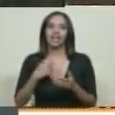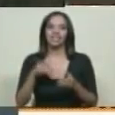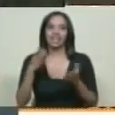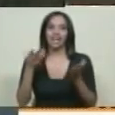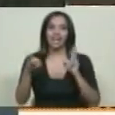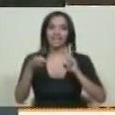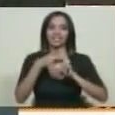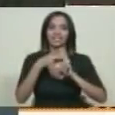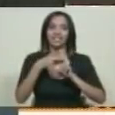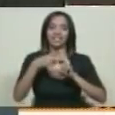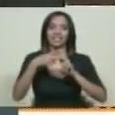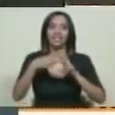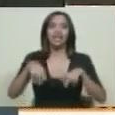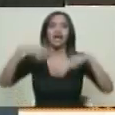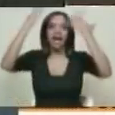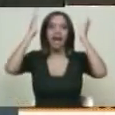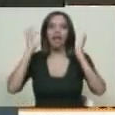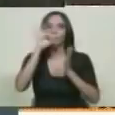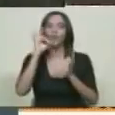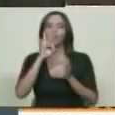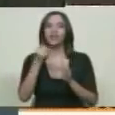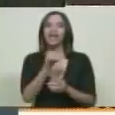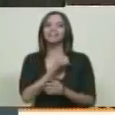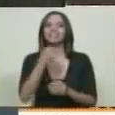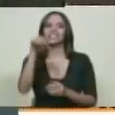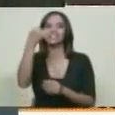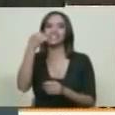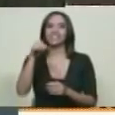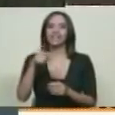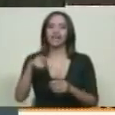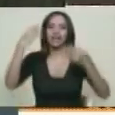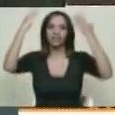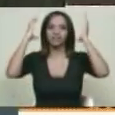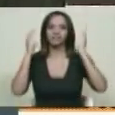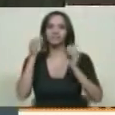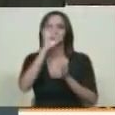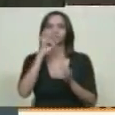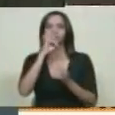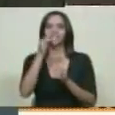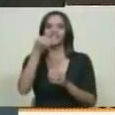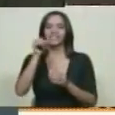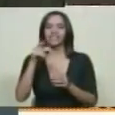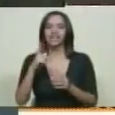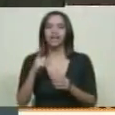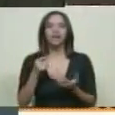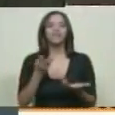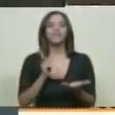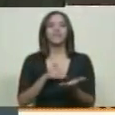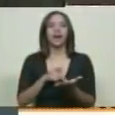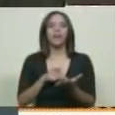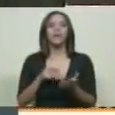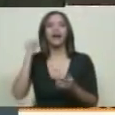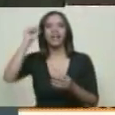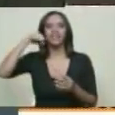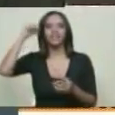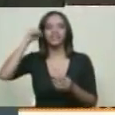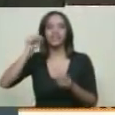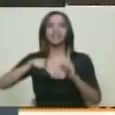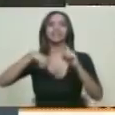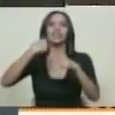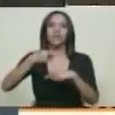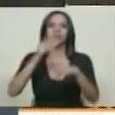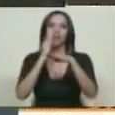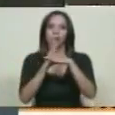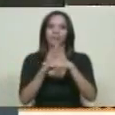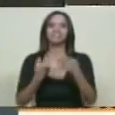etiqueta, numeral al mugre asesino en ZK, numeral al mugre asesino en ZK. Vamos al video, después lo ligamos al corte